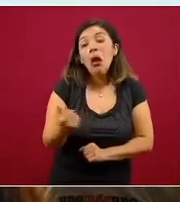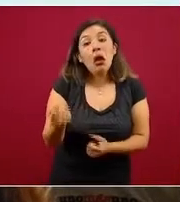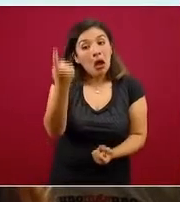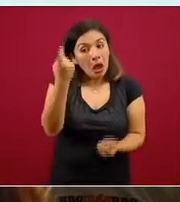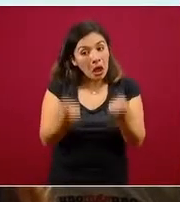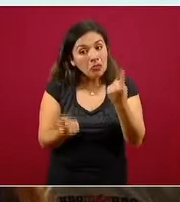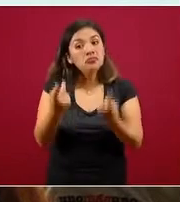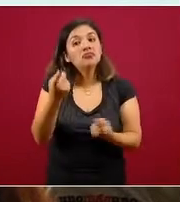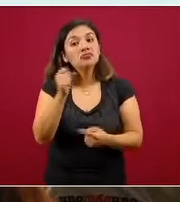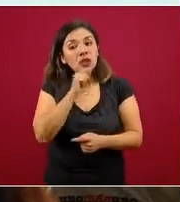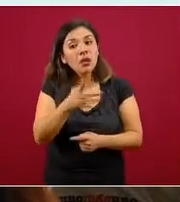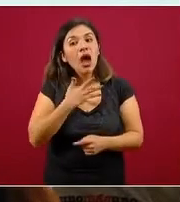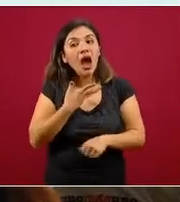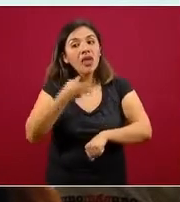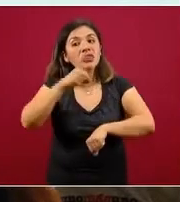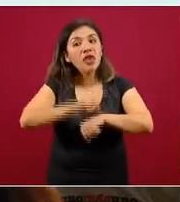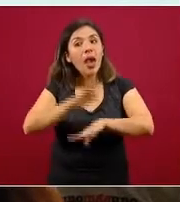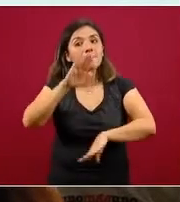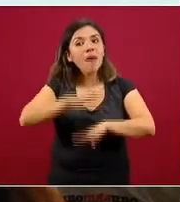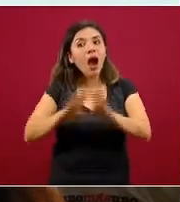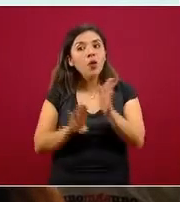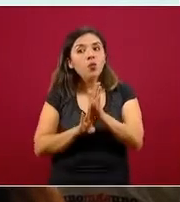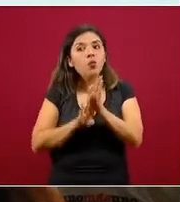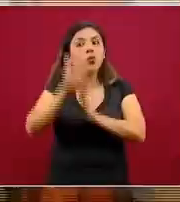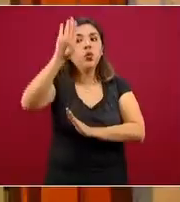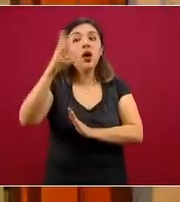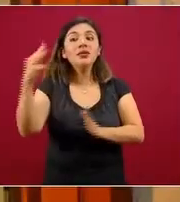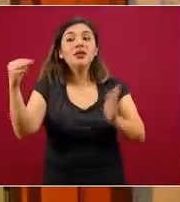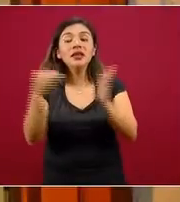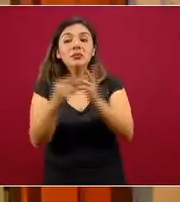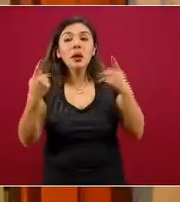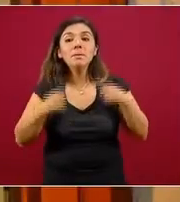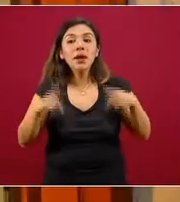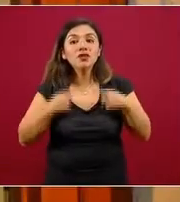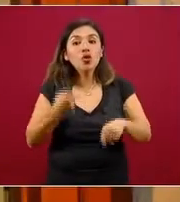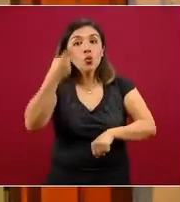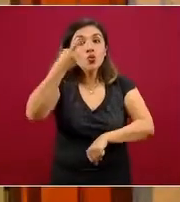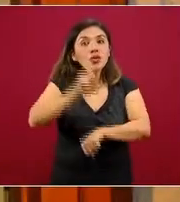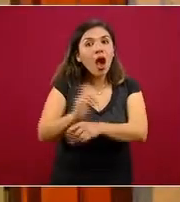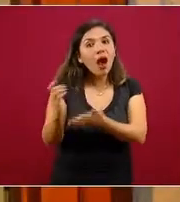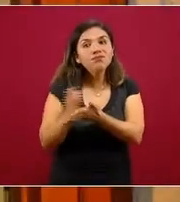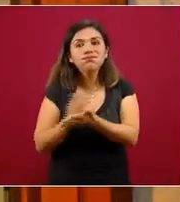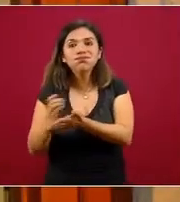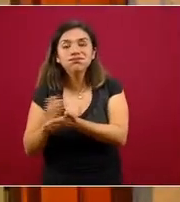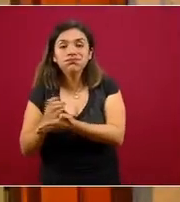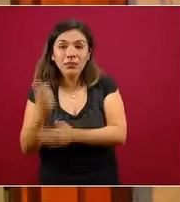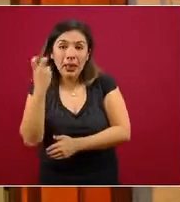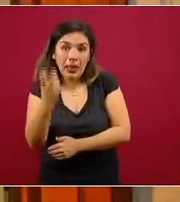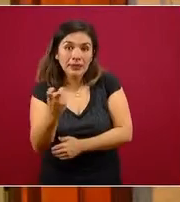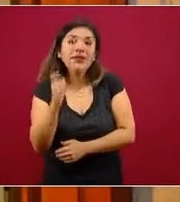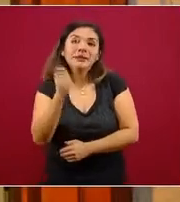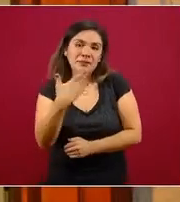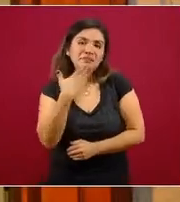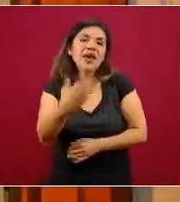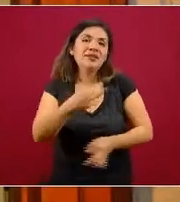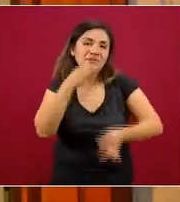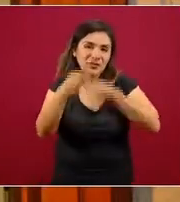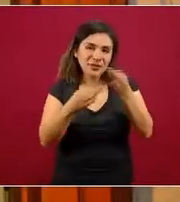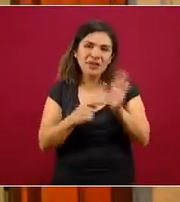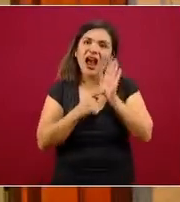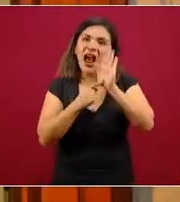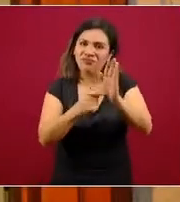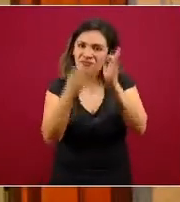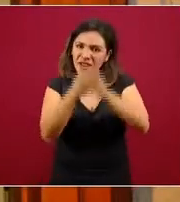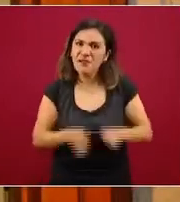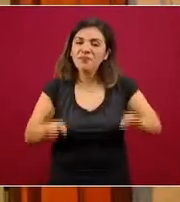incluso días con picos que han superado las 3.000 personas recuperadas, y por lo tanto esto también es bueno hacerlo